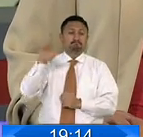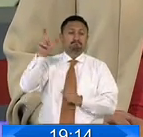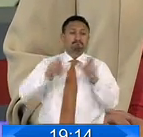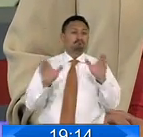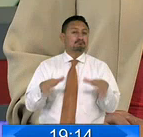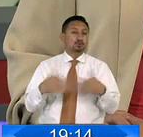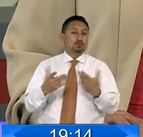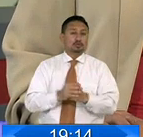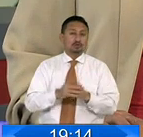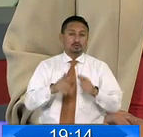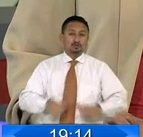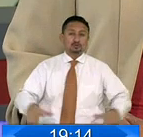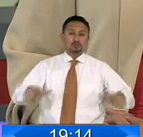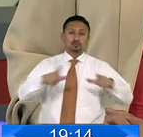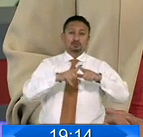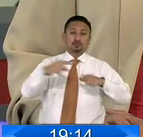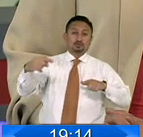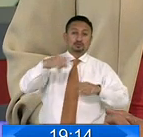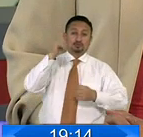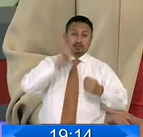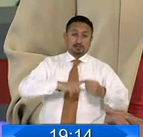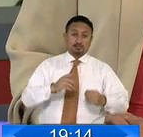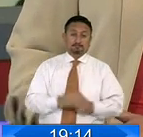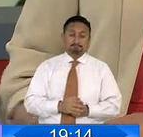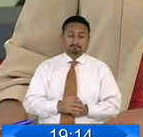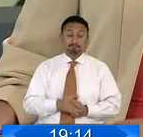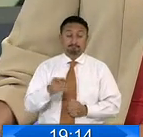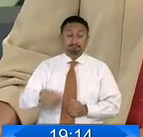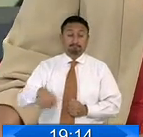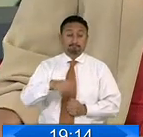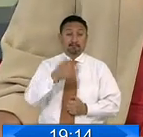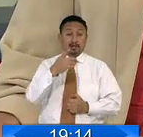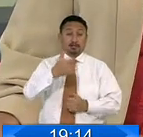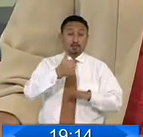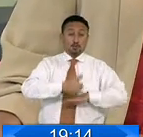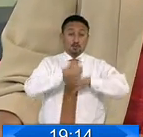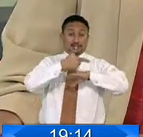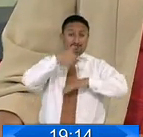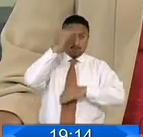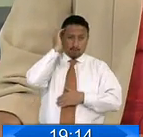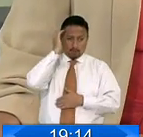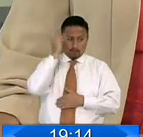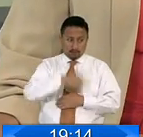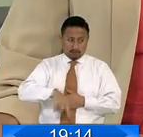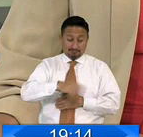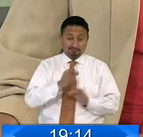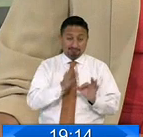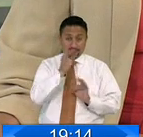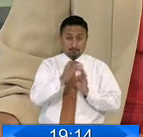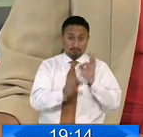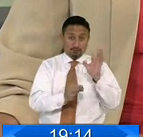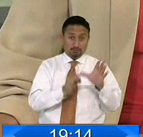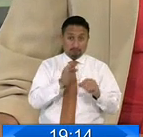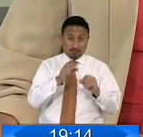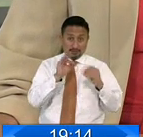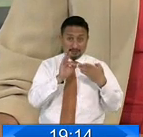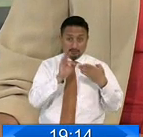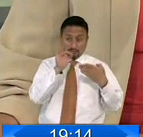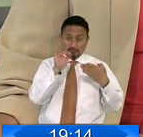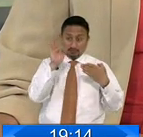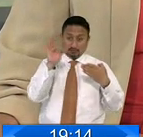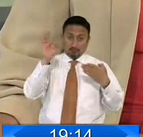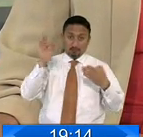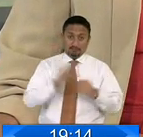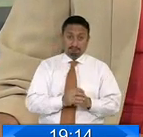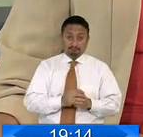tuvieron lugar en la ciudad de quito esta situación preocupa a las autoridades pues los contagios van en aumento con un